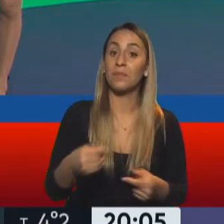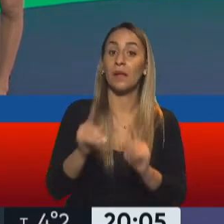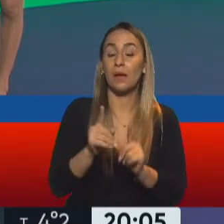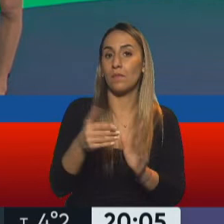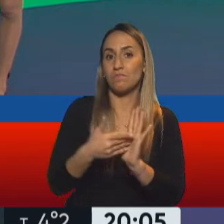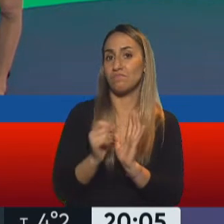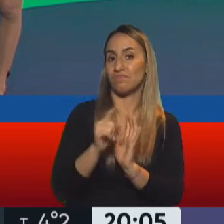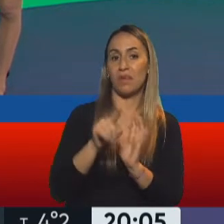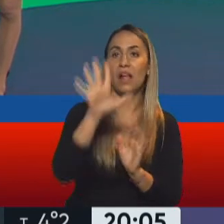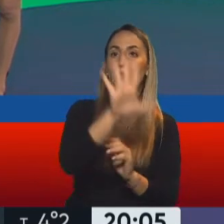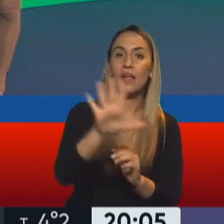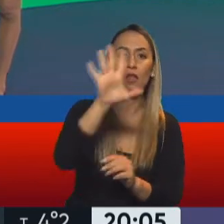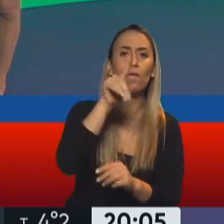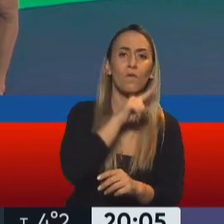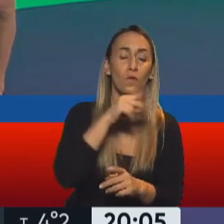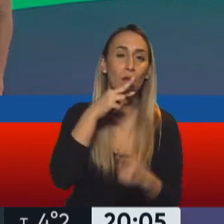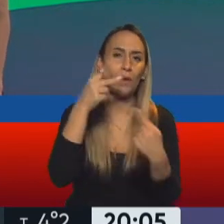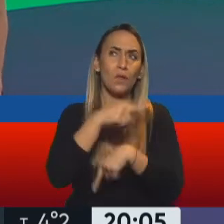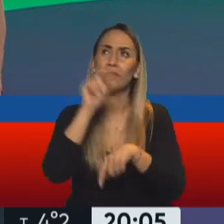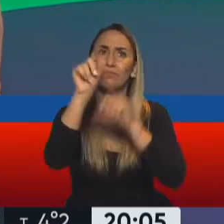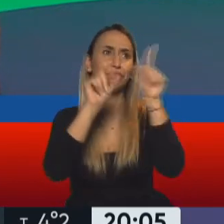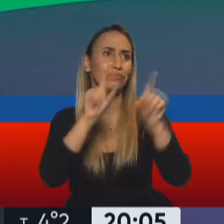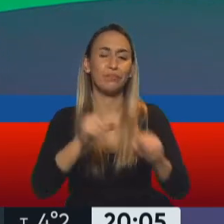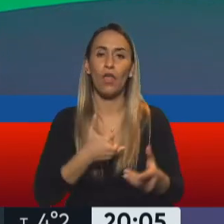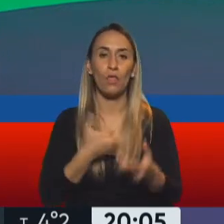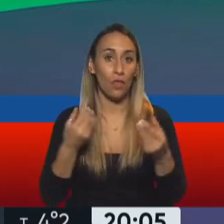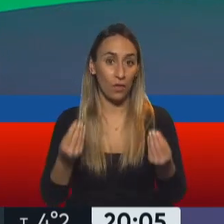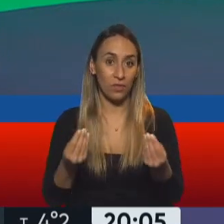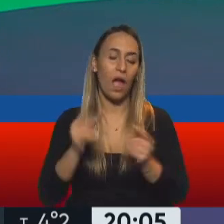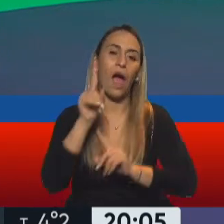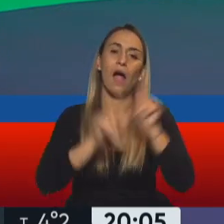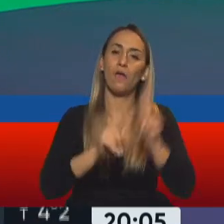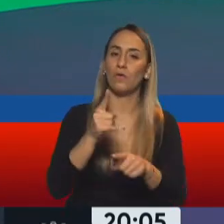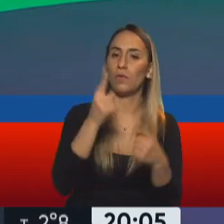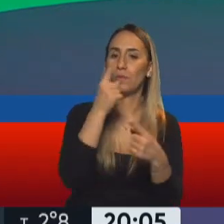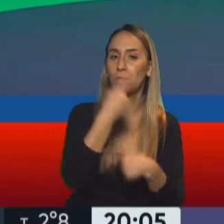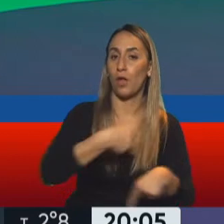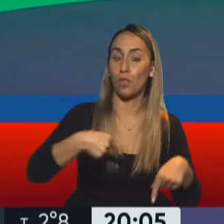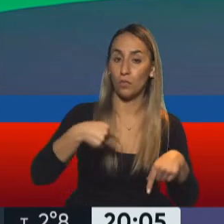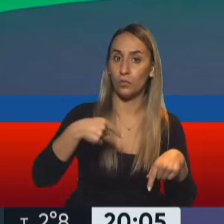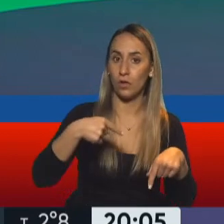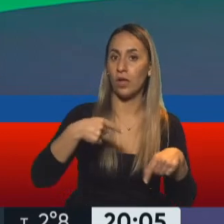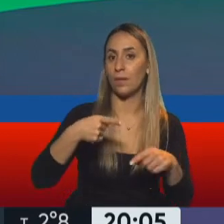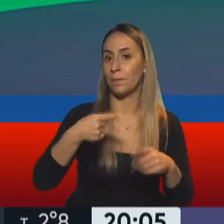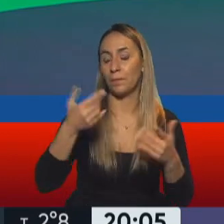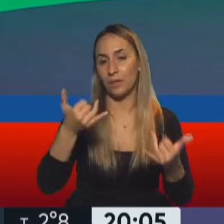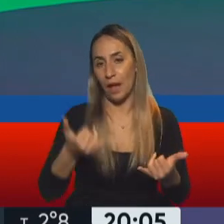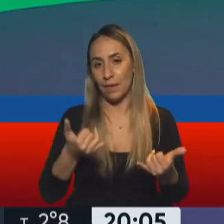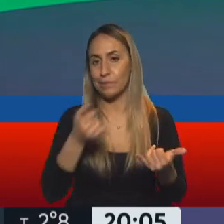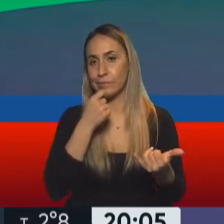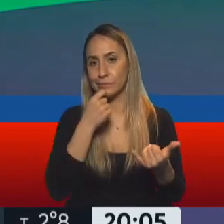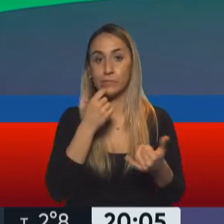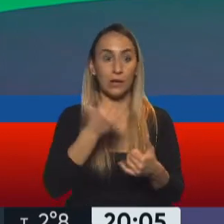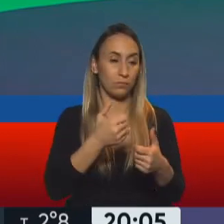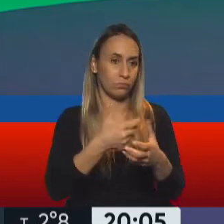provienen esas frutas y verduras. Claramente que algunos alimentos, algunos de estos productos van a poder encontrarlos más